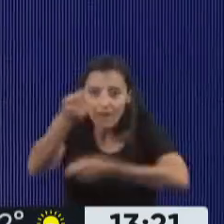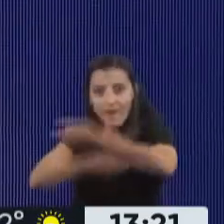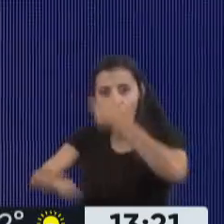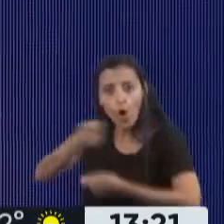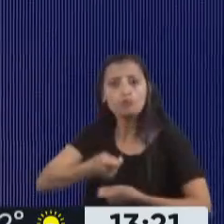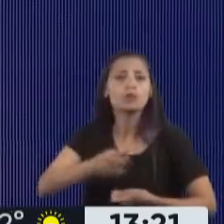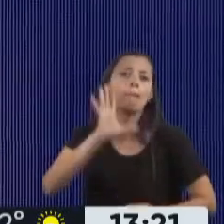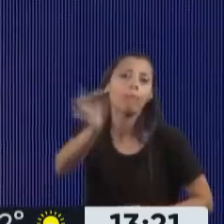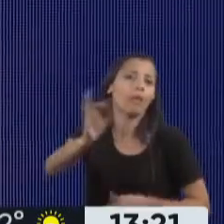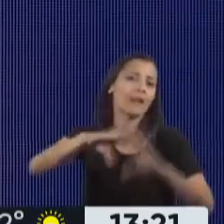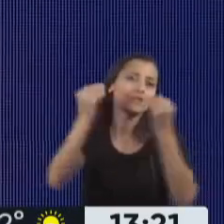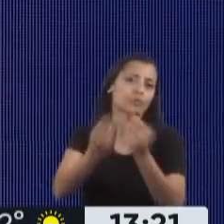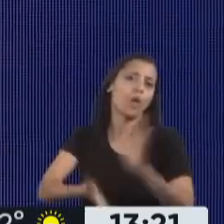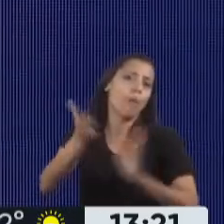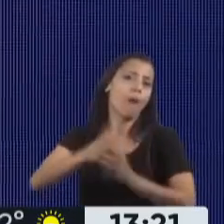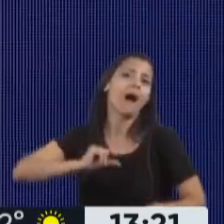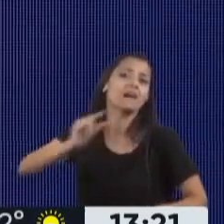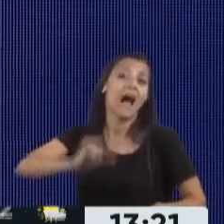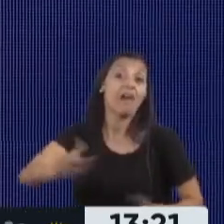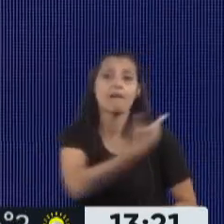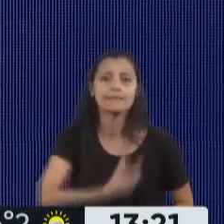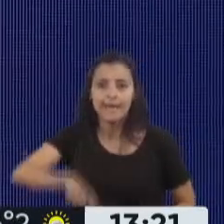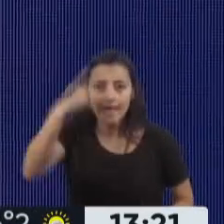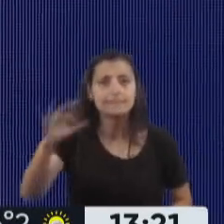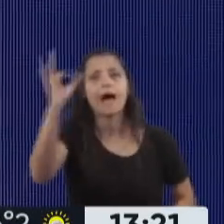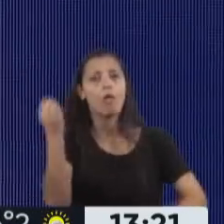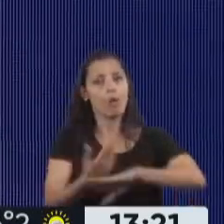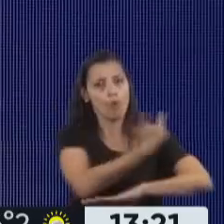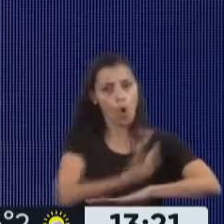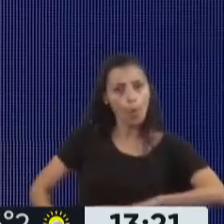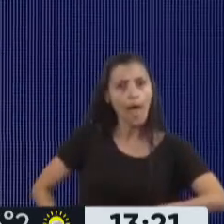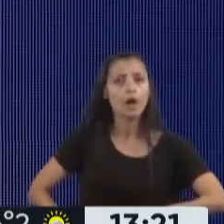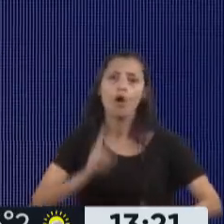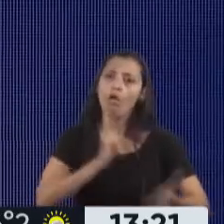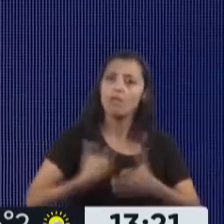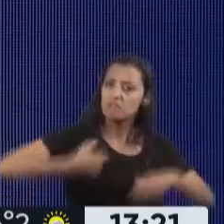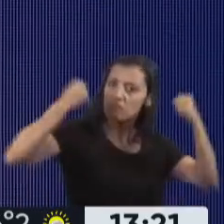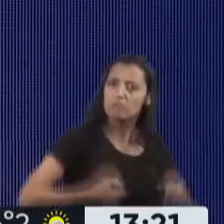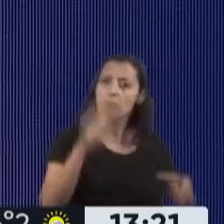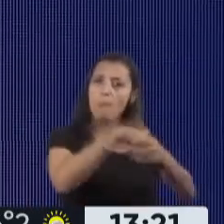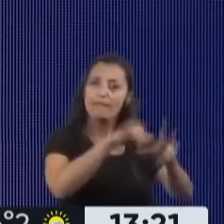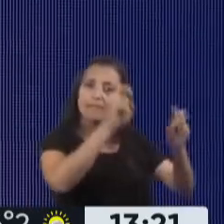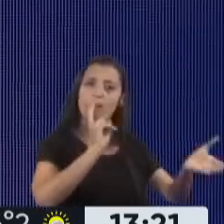vez que el Estado o un gobierno quiera hacer política fiscal,